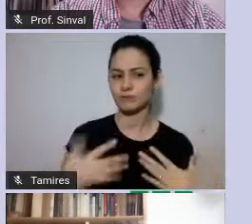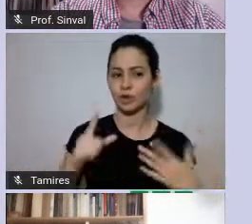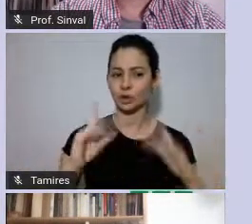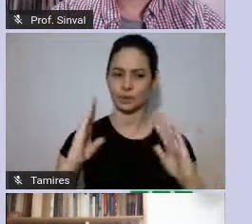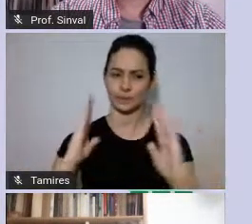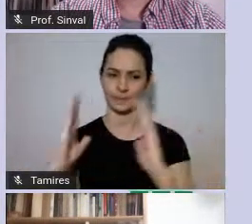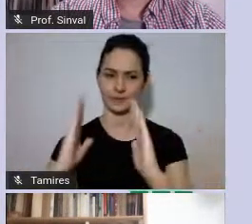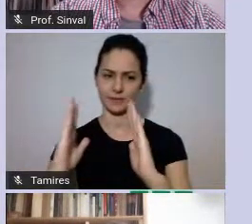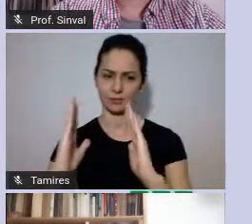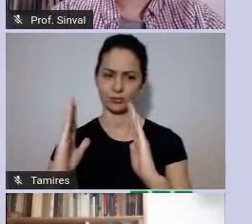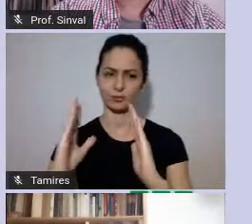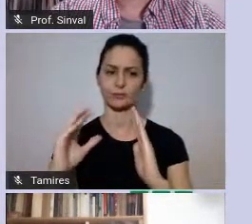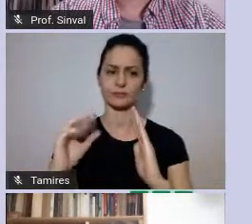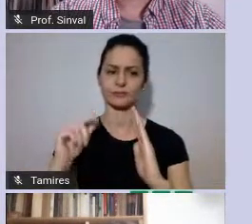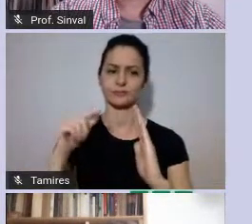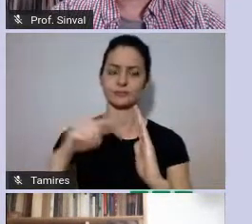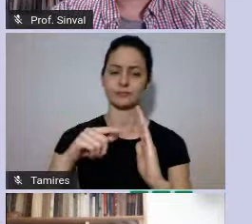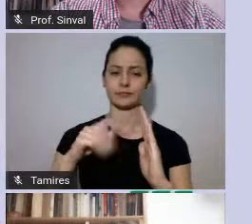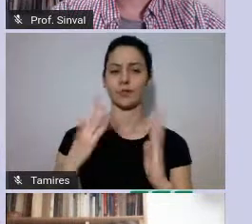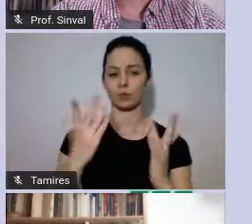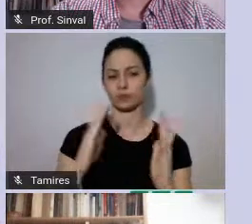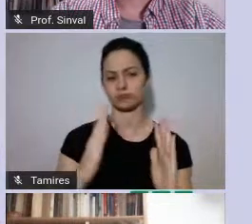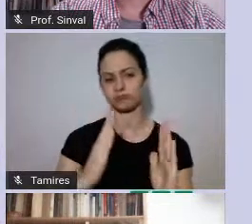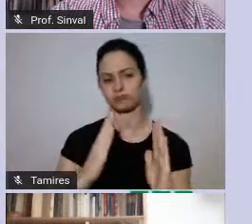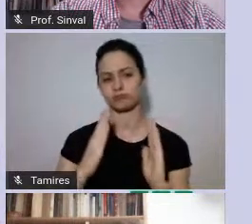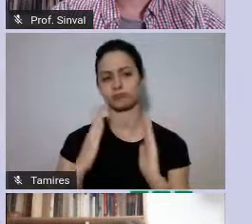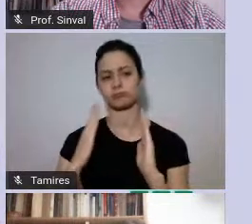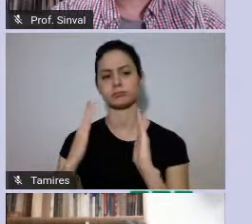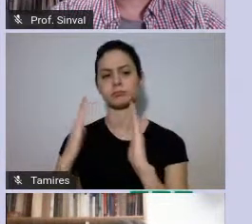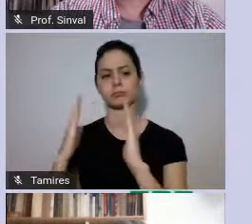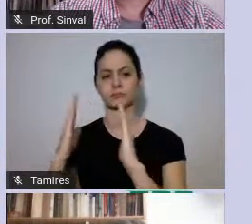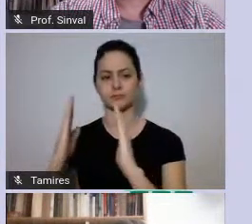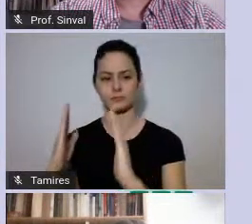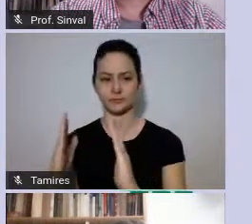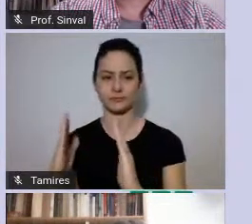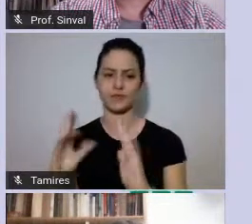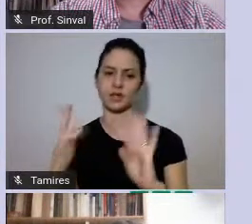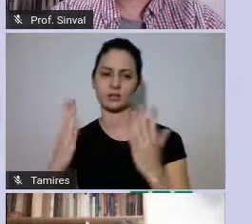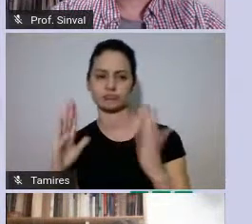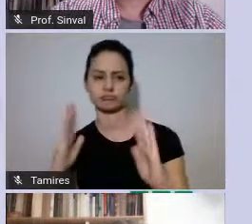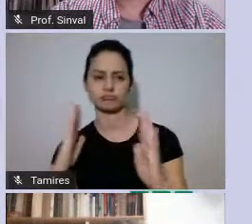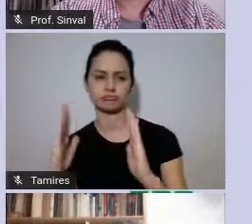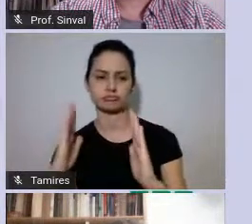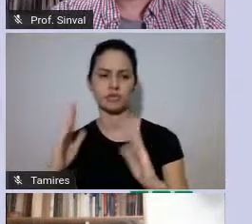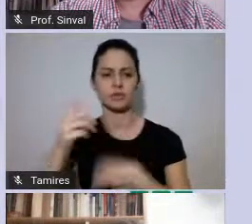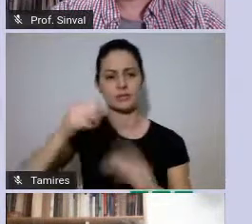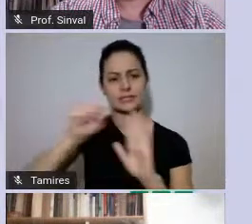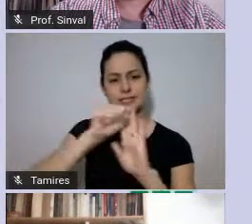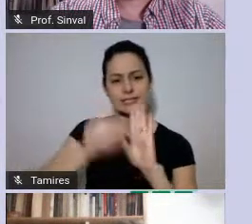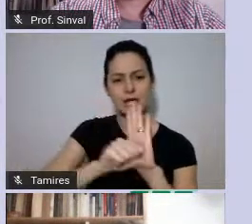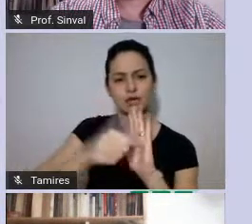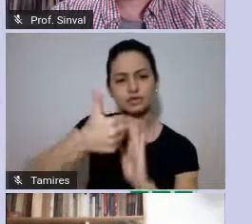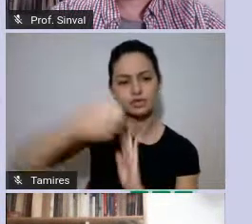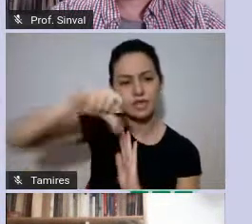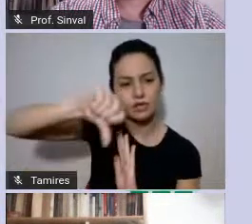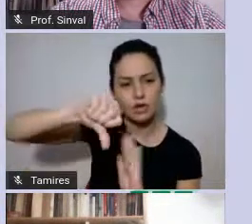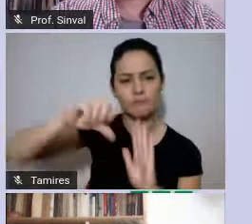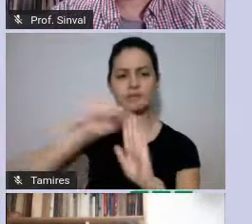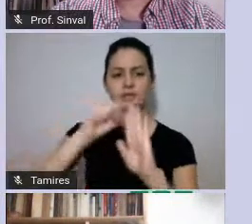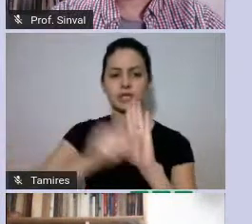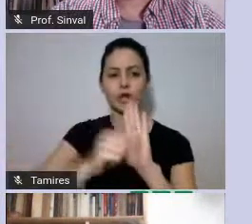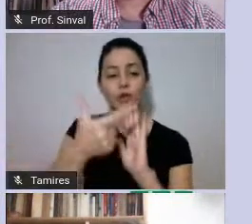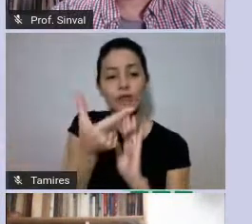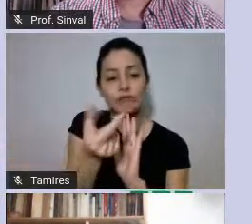yo voy a dejar entre medio, en el siglo XIX y en el siglo XX, el pulque se